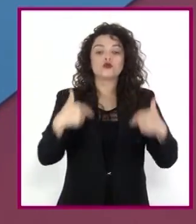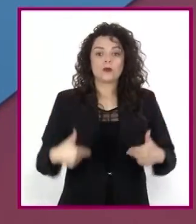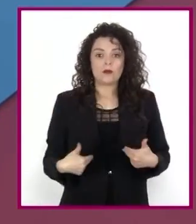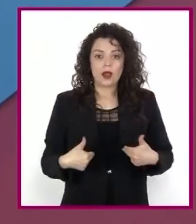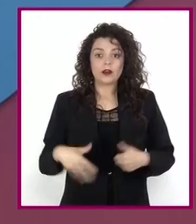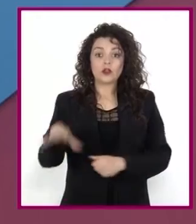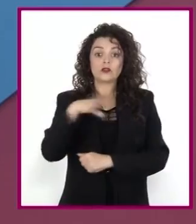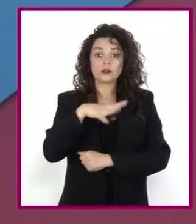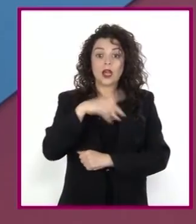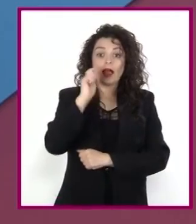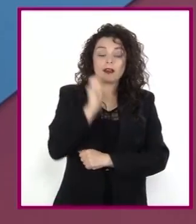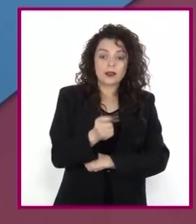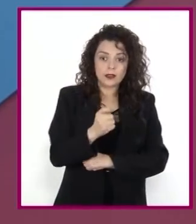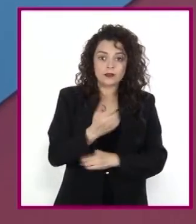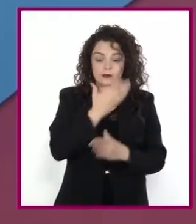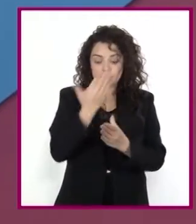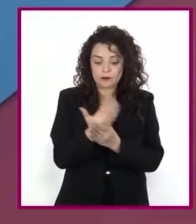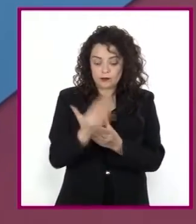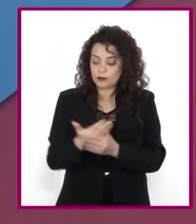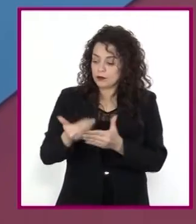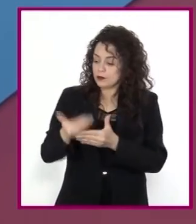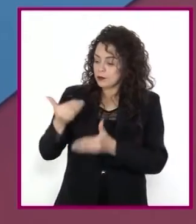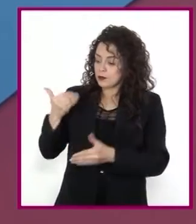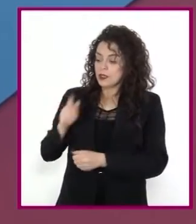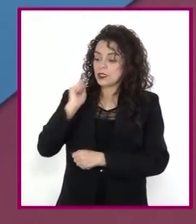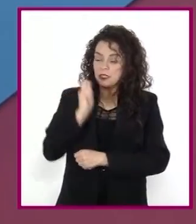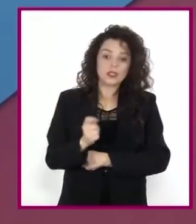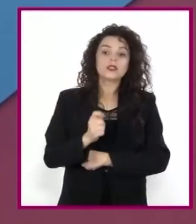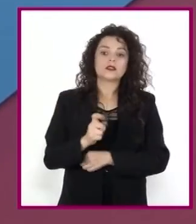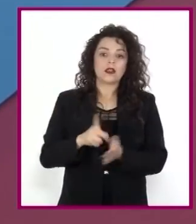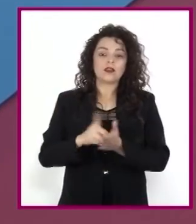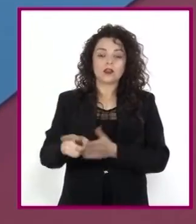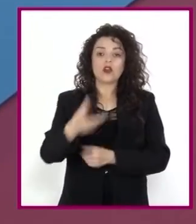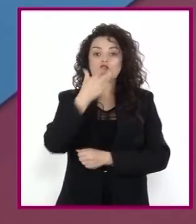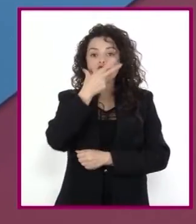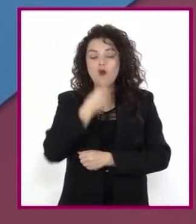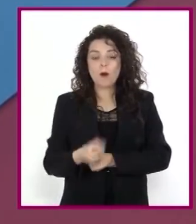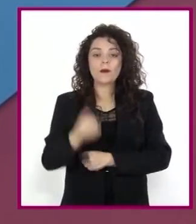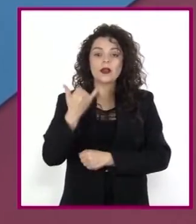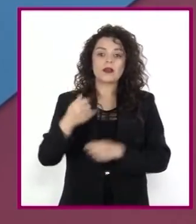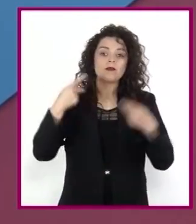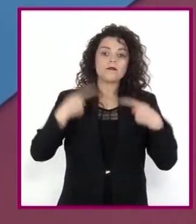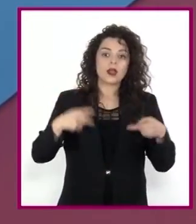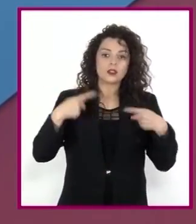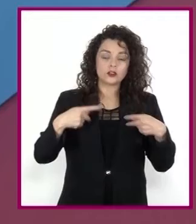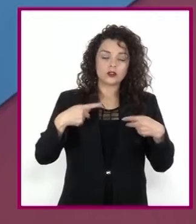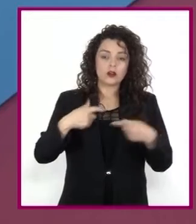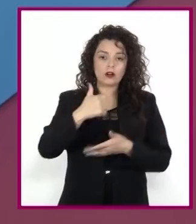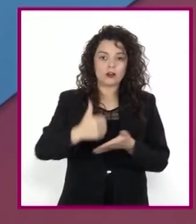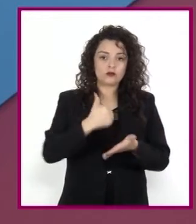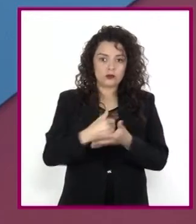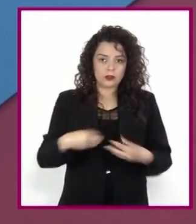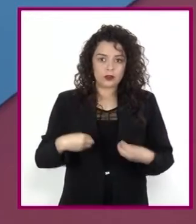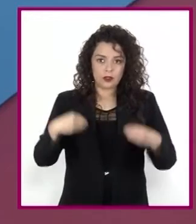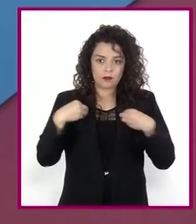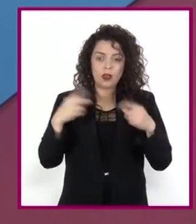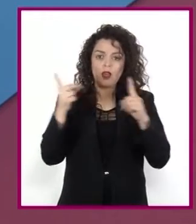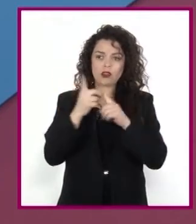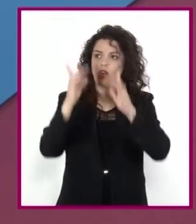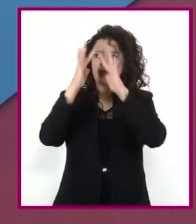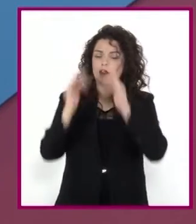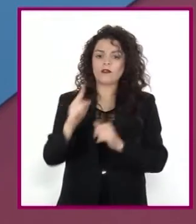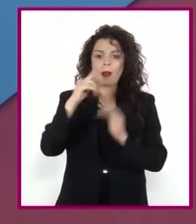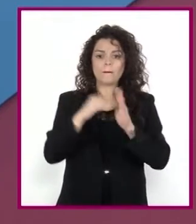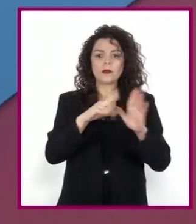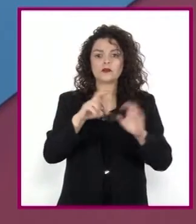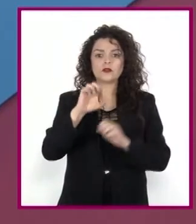sus antecedentes en la Declaración de los Derechos del Hombre y del Ciudadano, emitida en Francia en 1789 durante